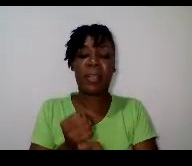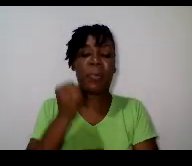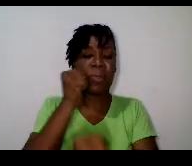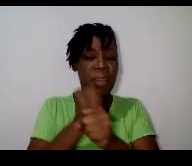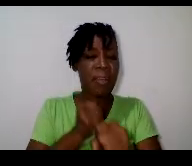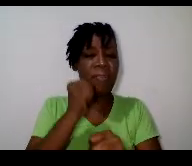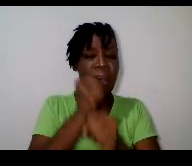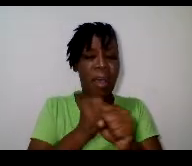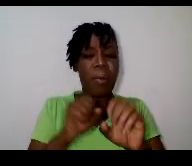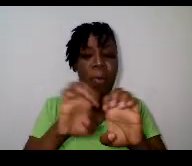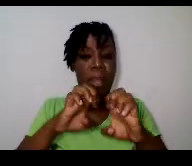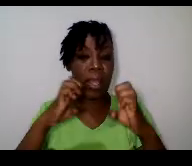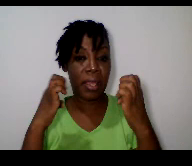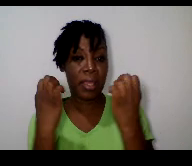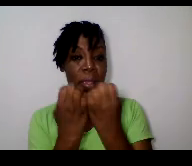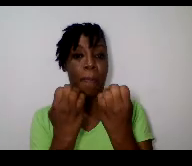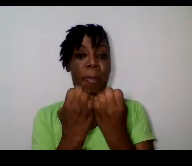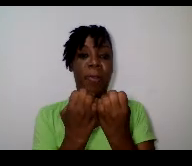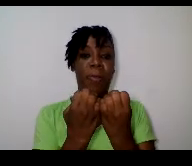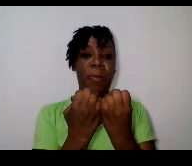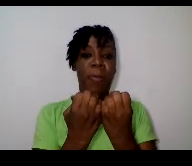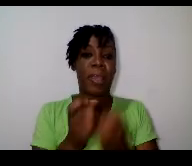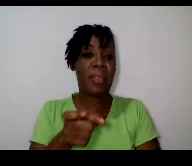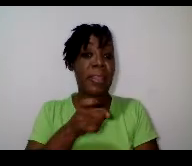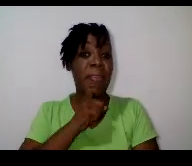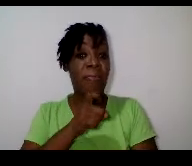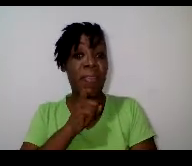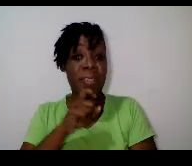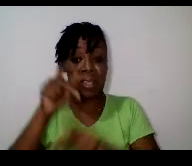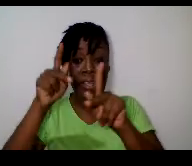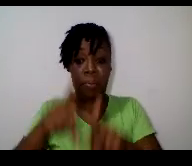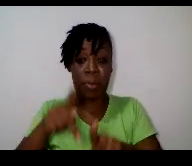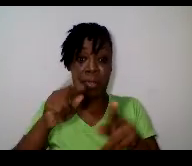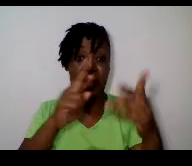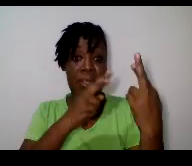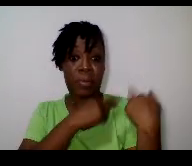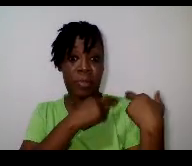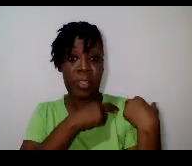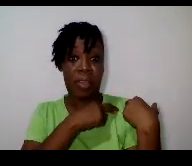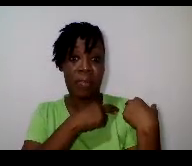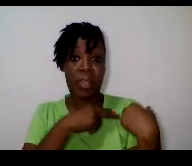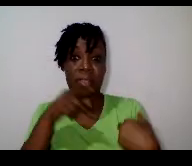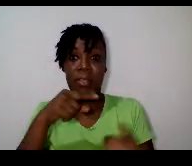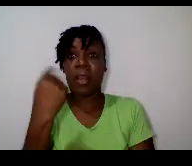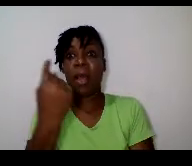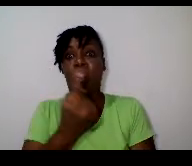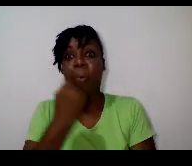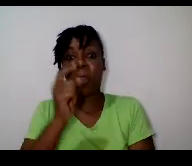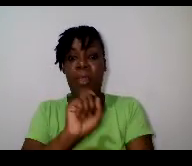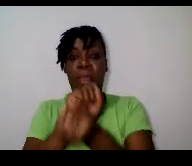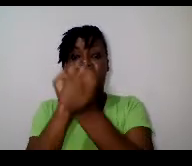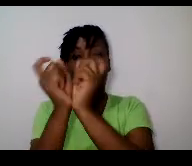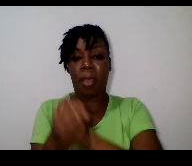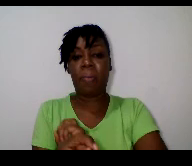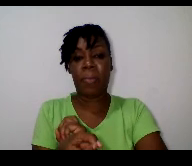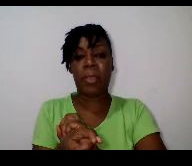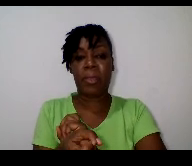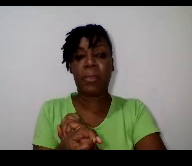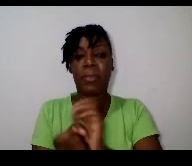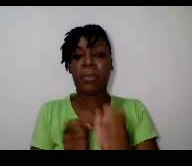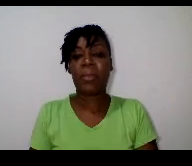trabajo multidisciplinario, porque es muy difícil que la persona encargada sea la única que cambie esos hábitos y en la casa no tiene